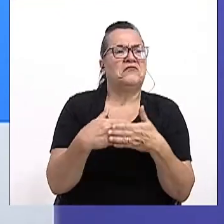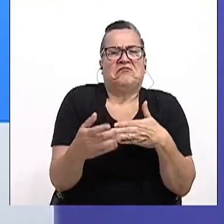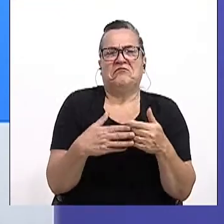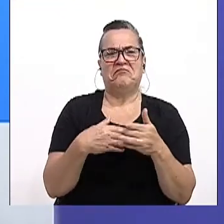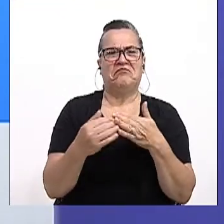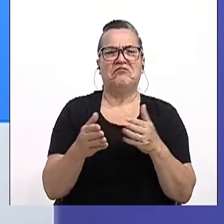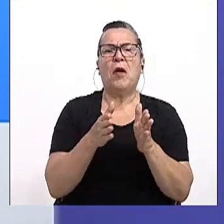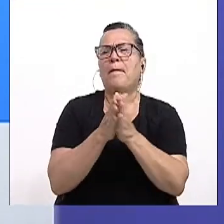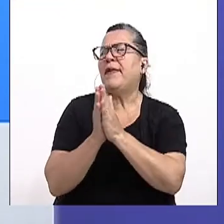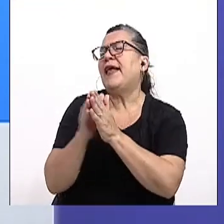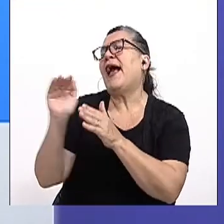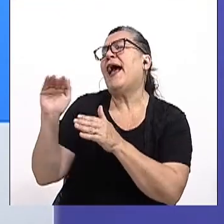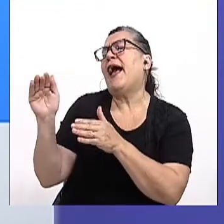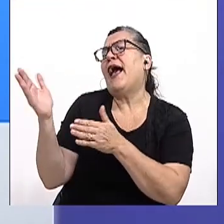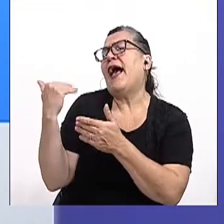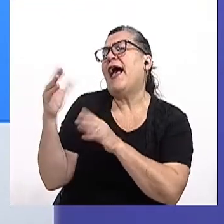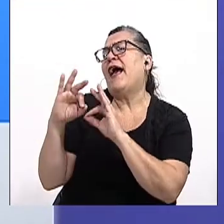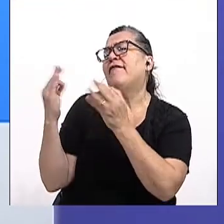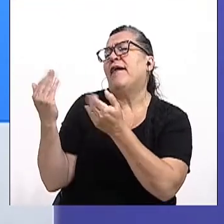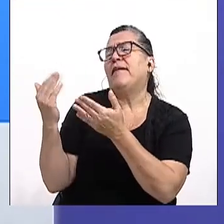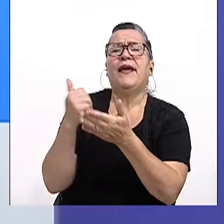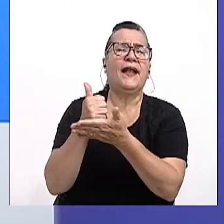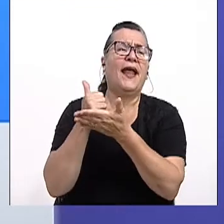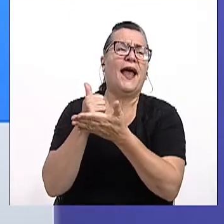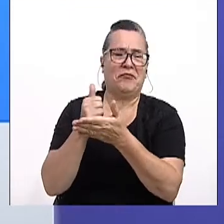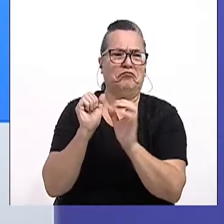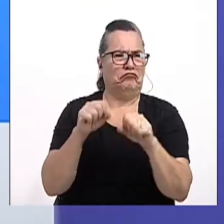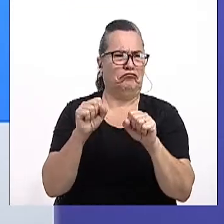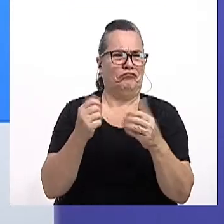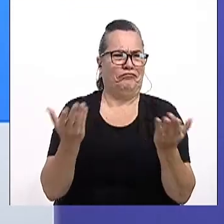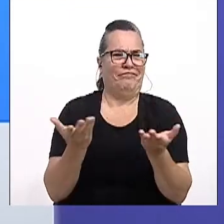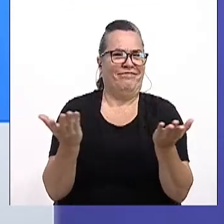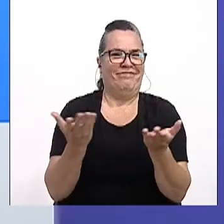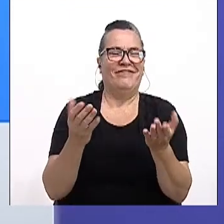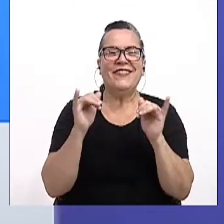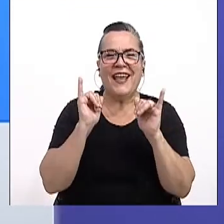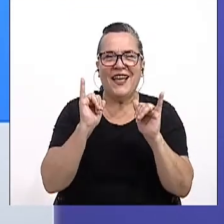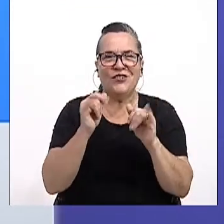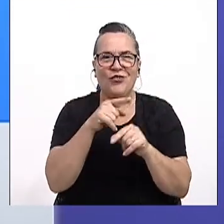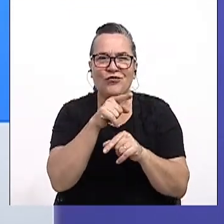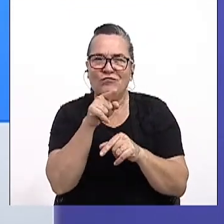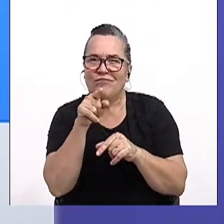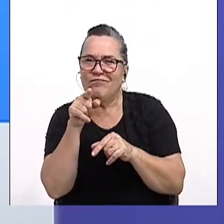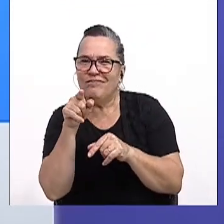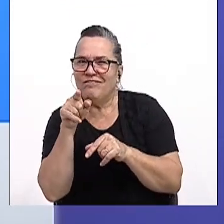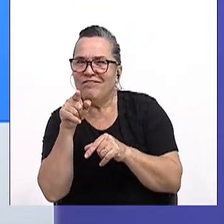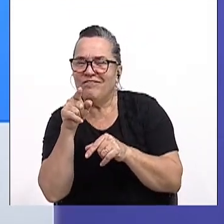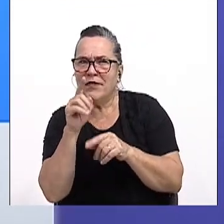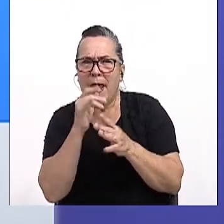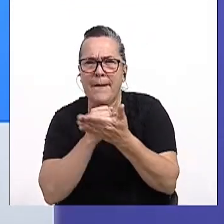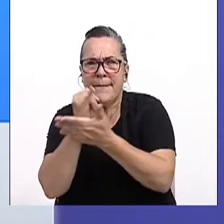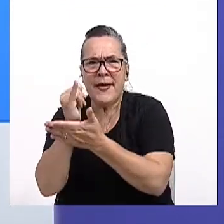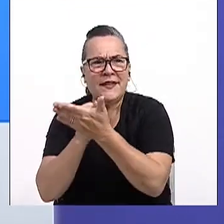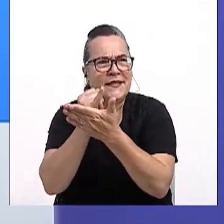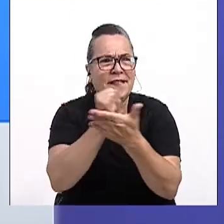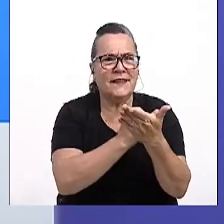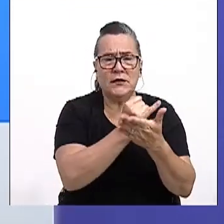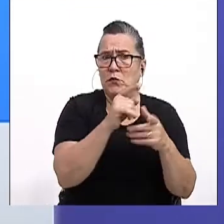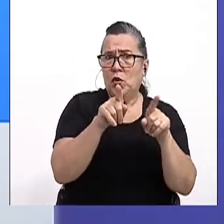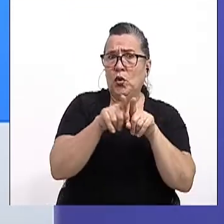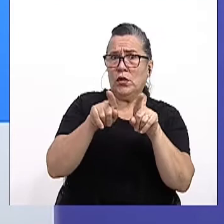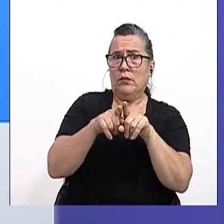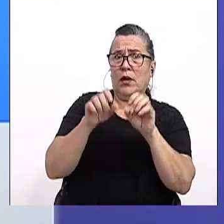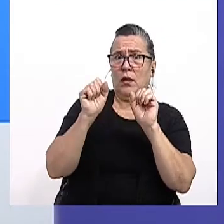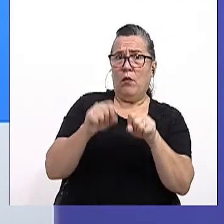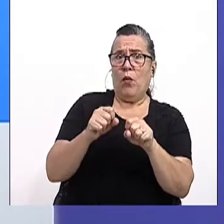quieran, pidan ayuda ahí a sus familiares que están alrededor, porque de eso se trata, que ustedes investiguen, pero también que